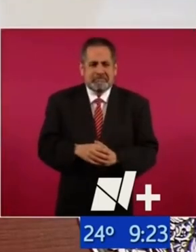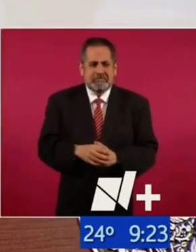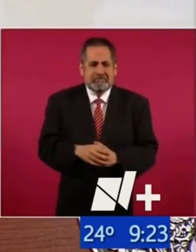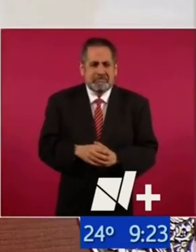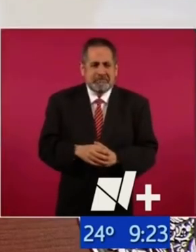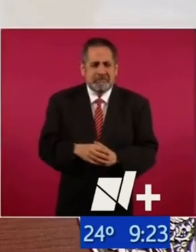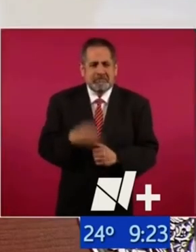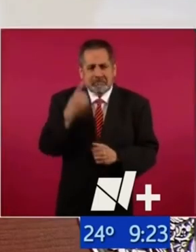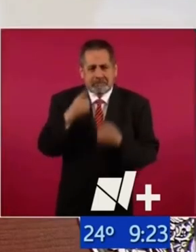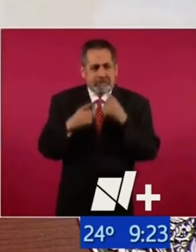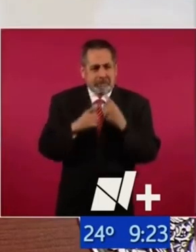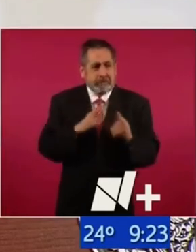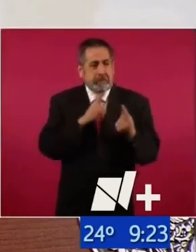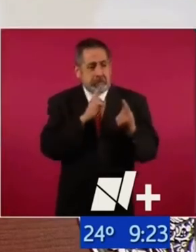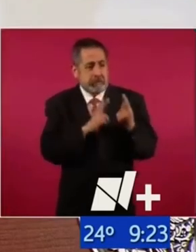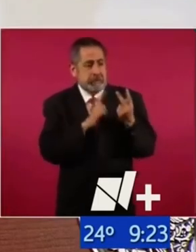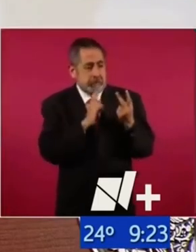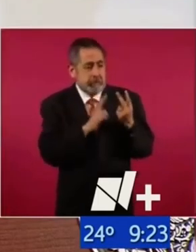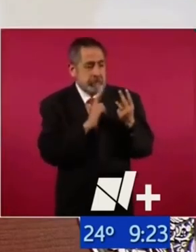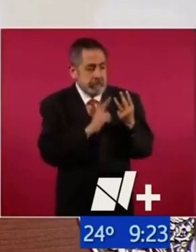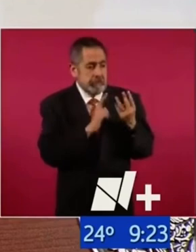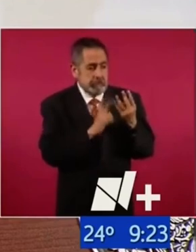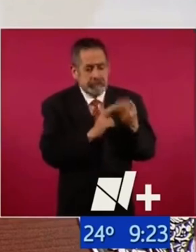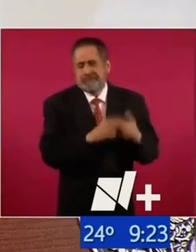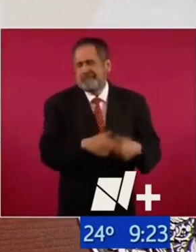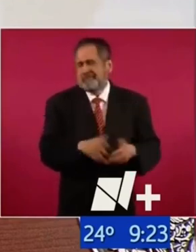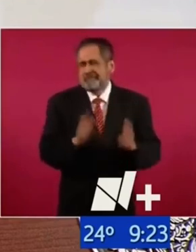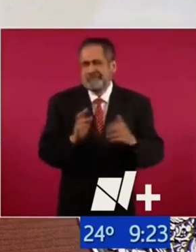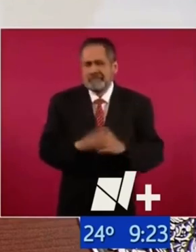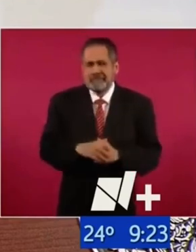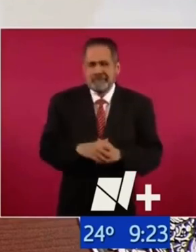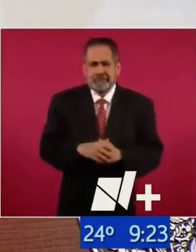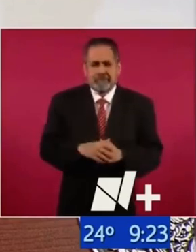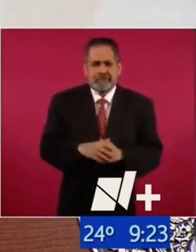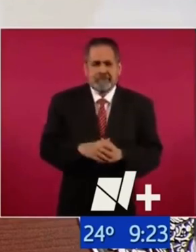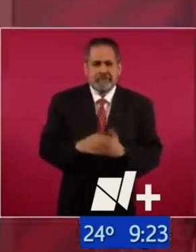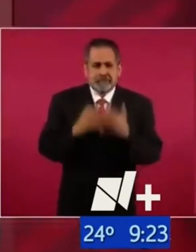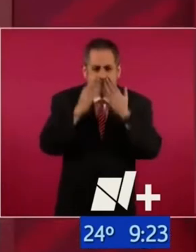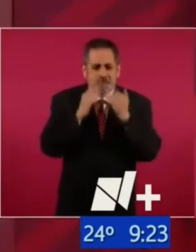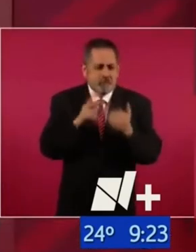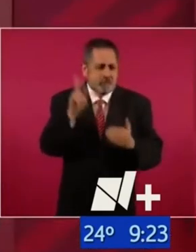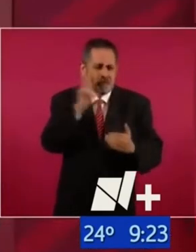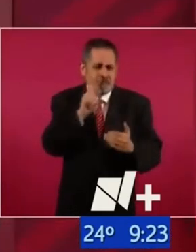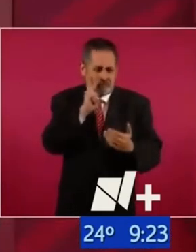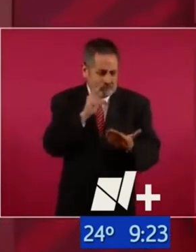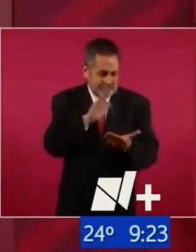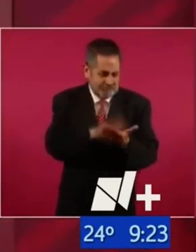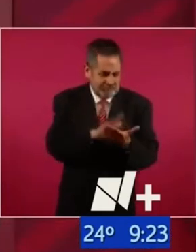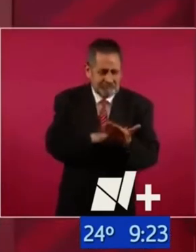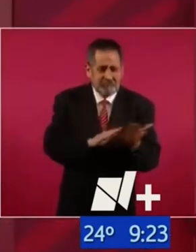estar respondiendo si no hay ninguna prueba.